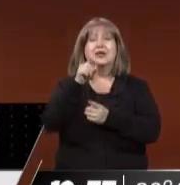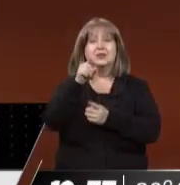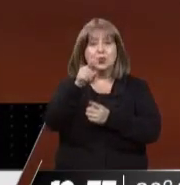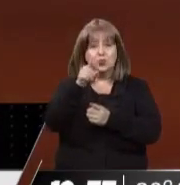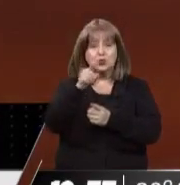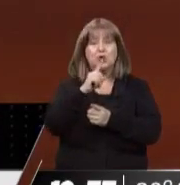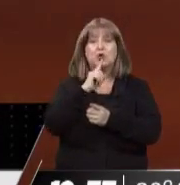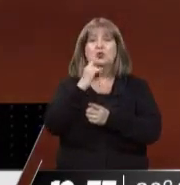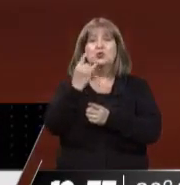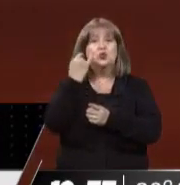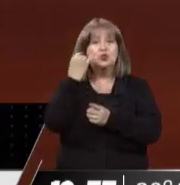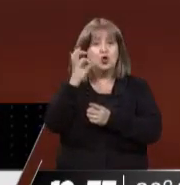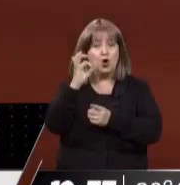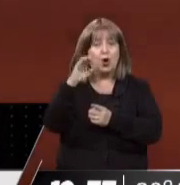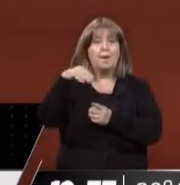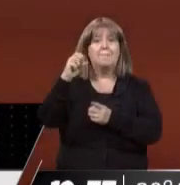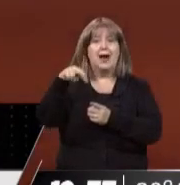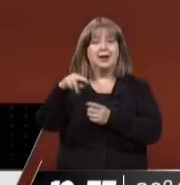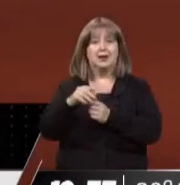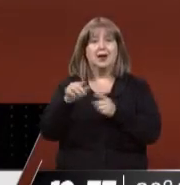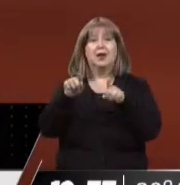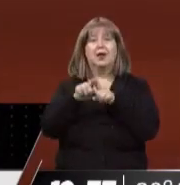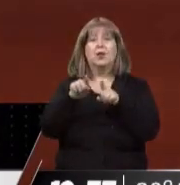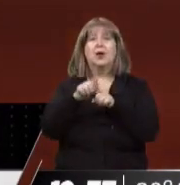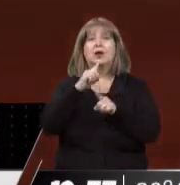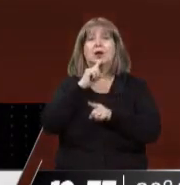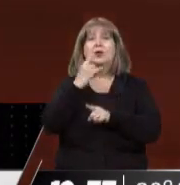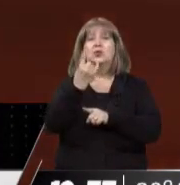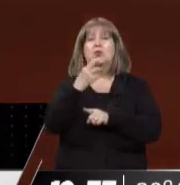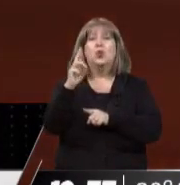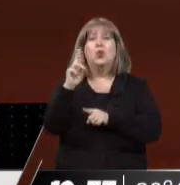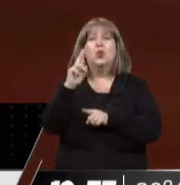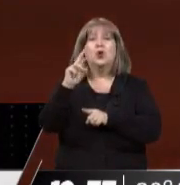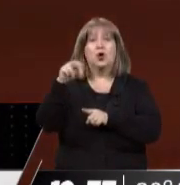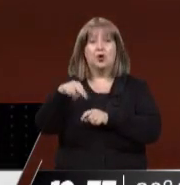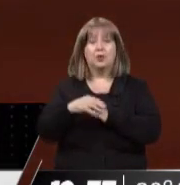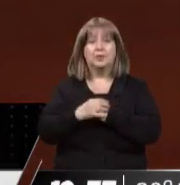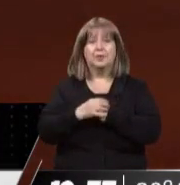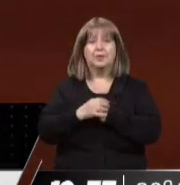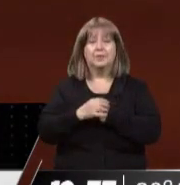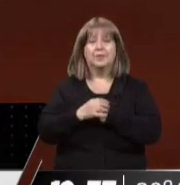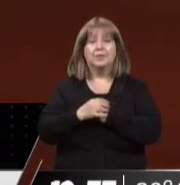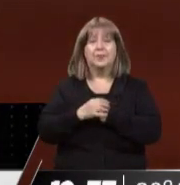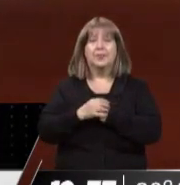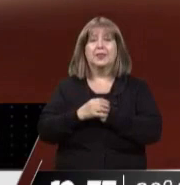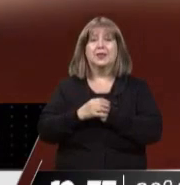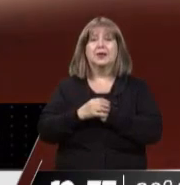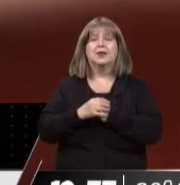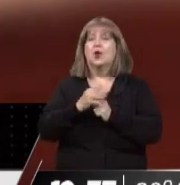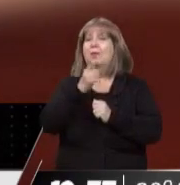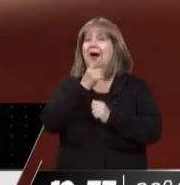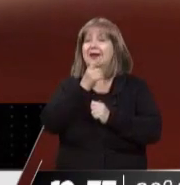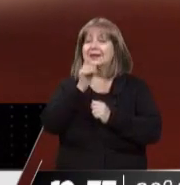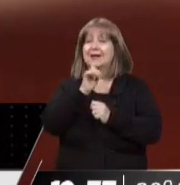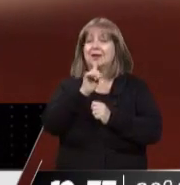llama Tucumán, como turrón. Escucha. Porque parece un turrón. No es que parece